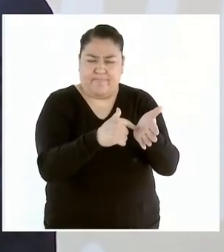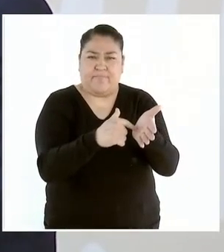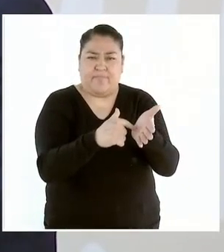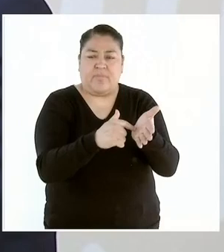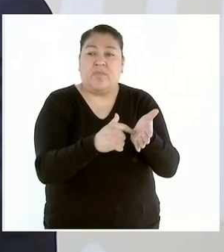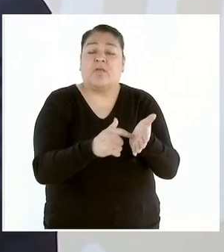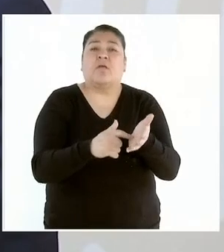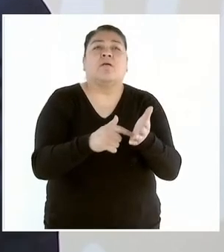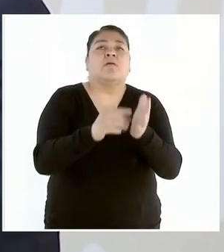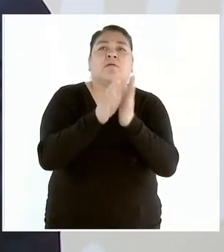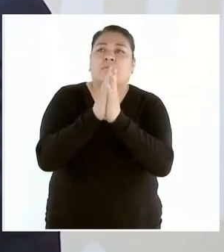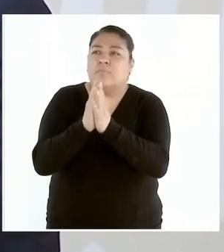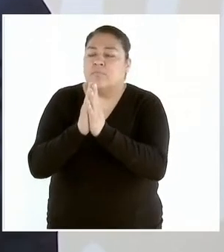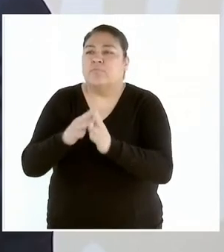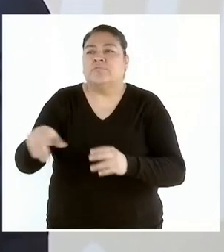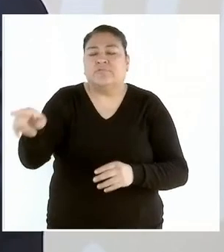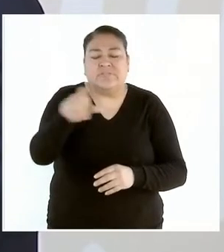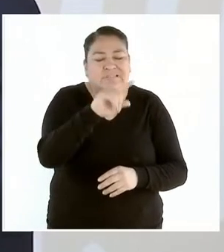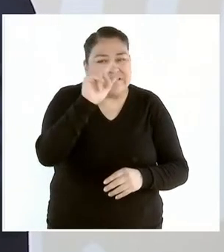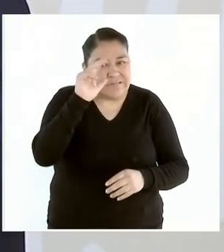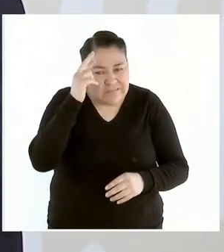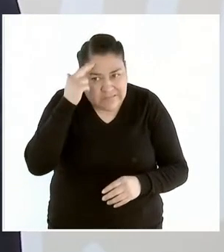no debemos olvidar